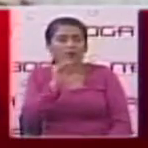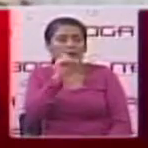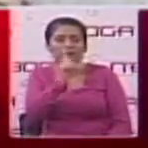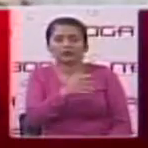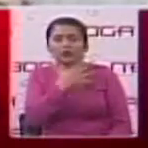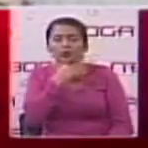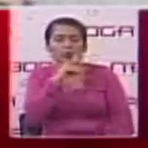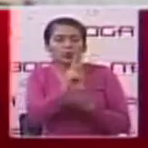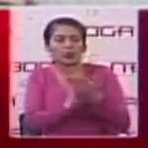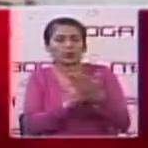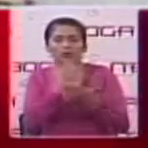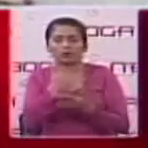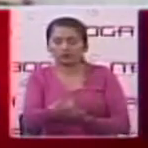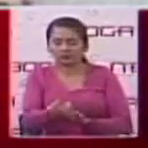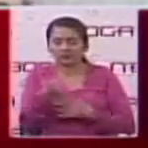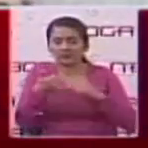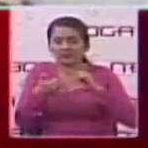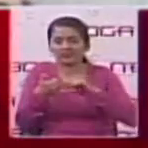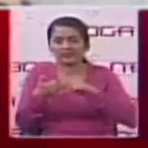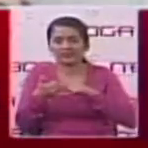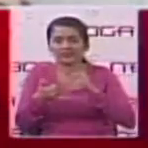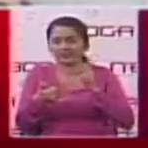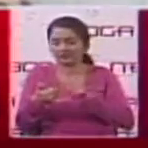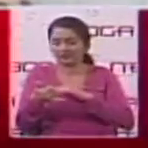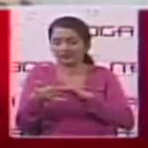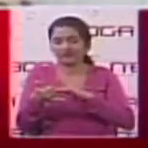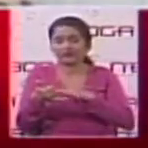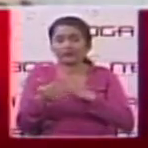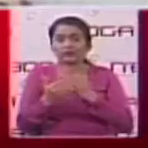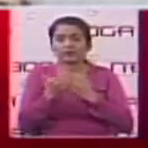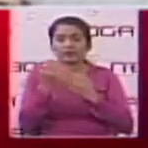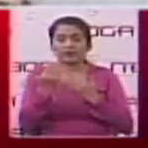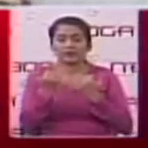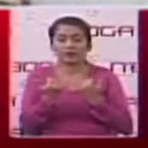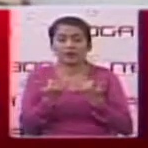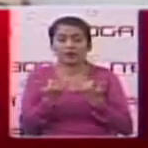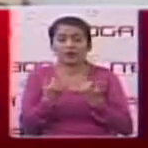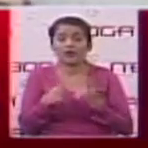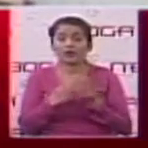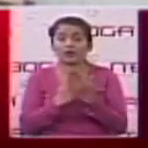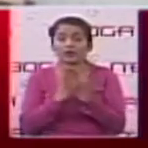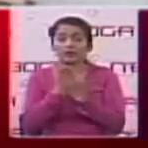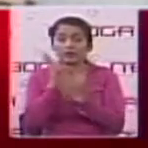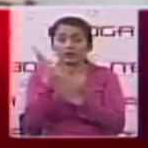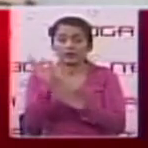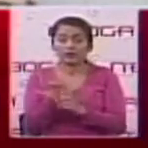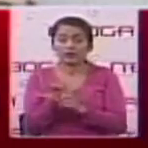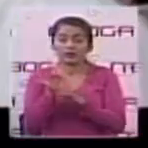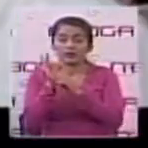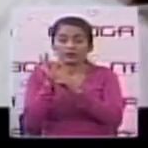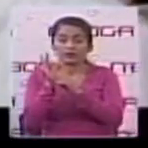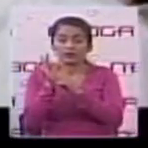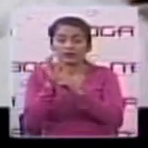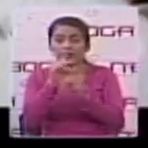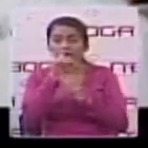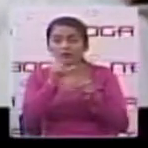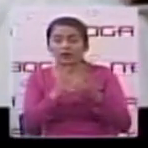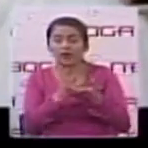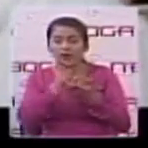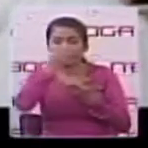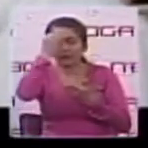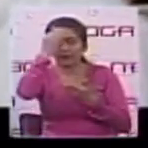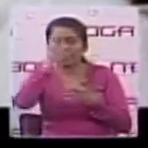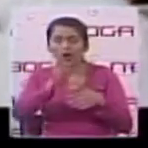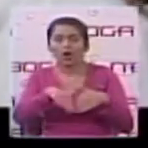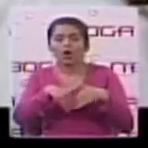consumidor o usuario de las noticias. Esta maestría pretende buscar caminos para que los profesionales de Guayaquil y de toda la costa